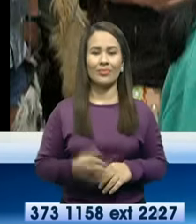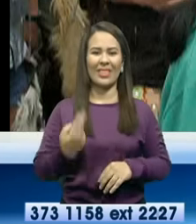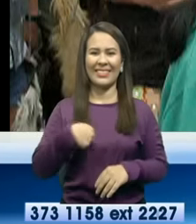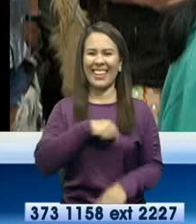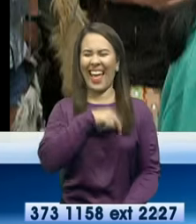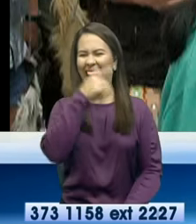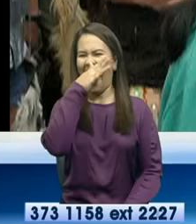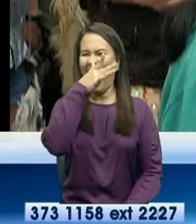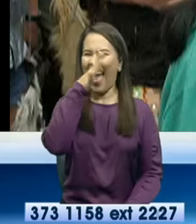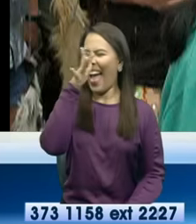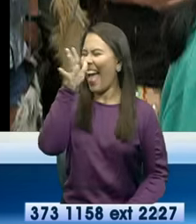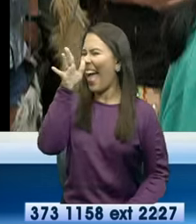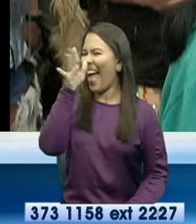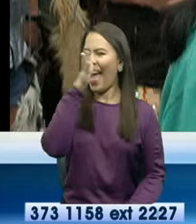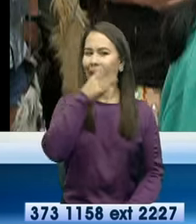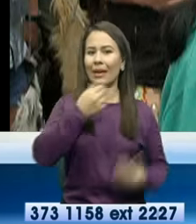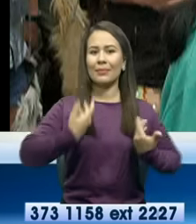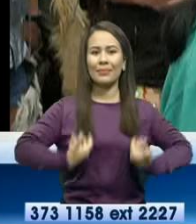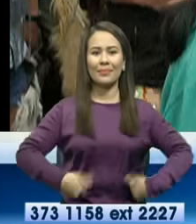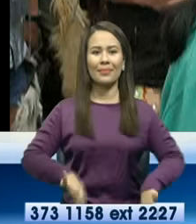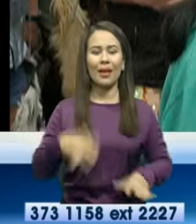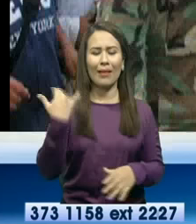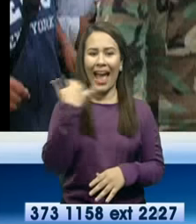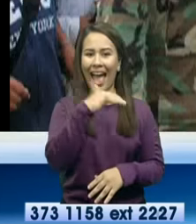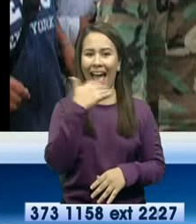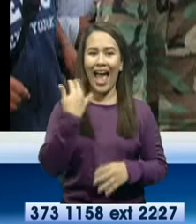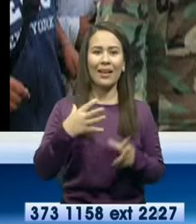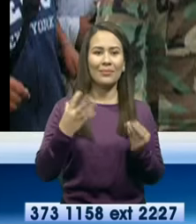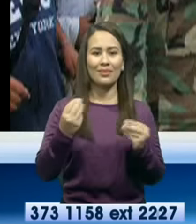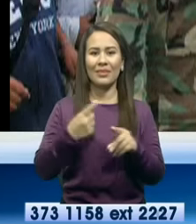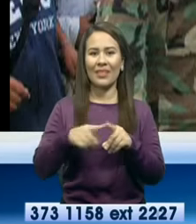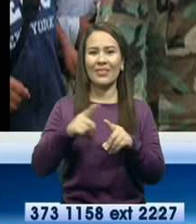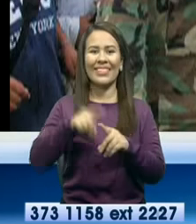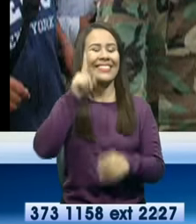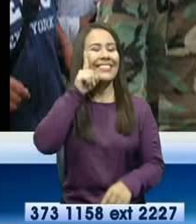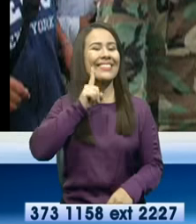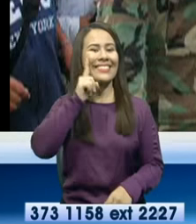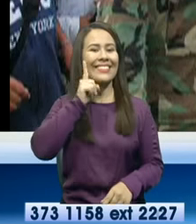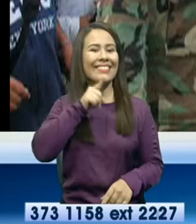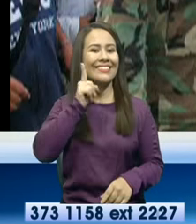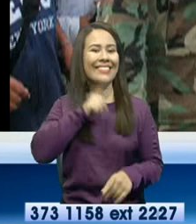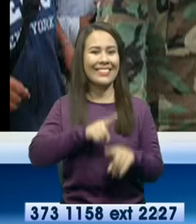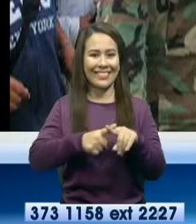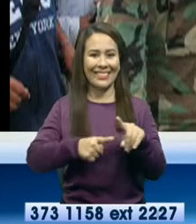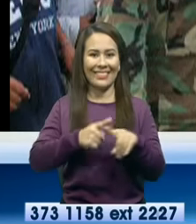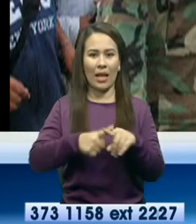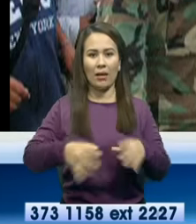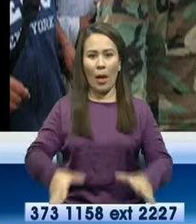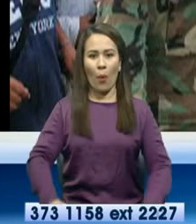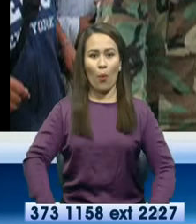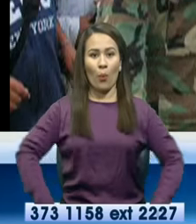ridiculizamos, nos vestimos en ese momento de mestizos, ¿no? Nos ponemos